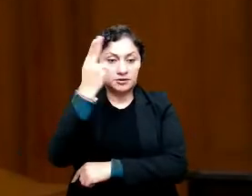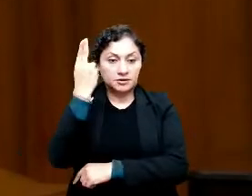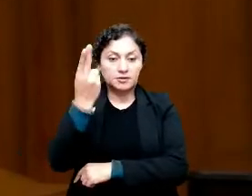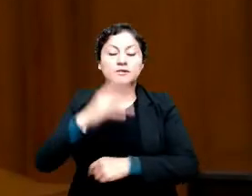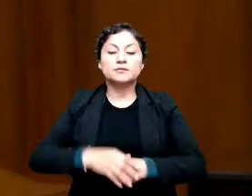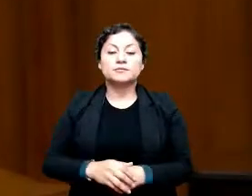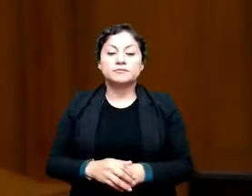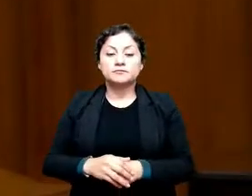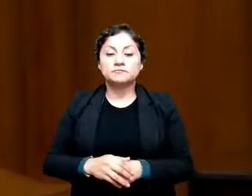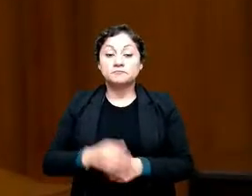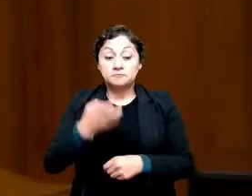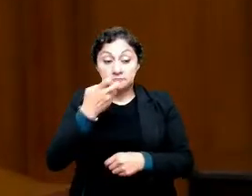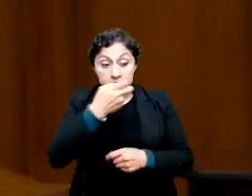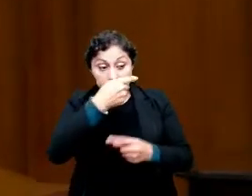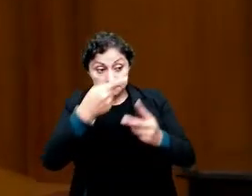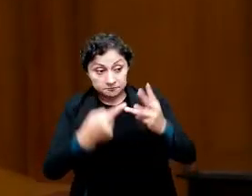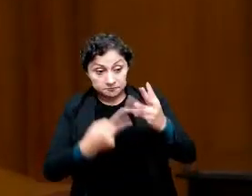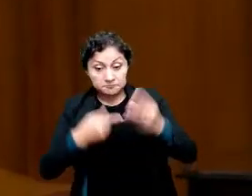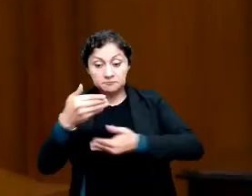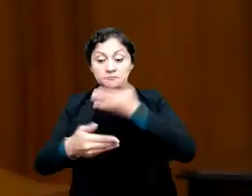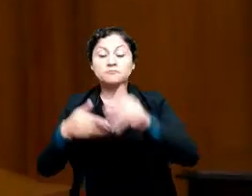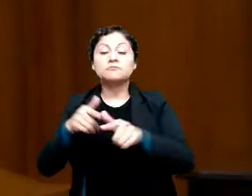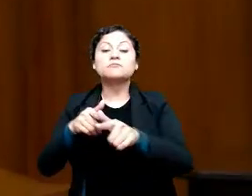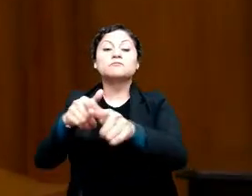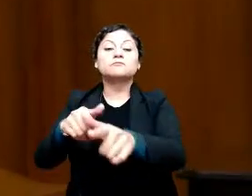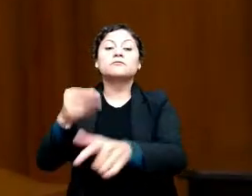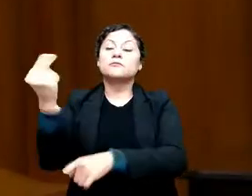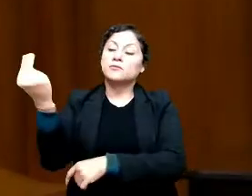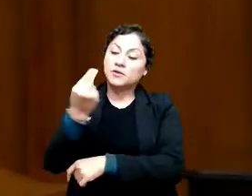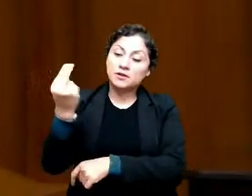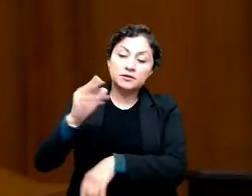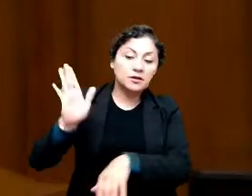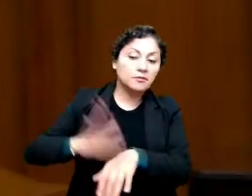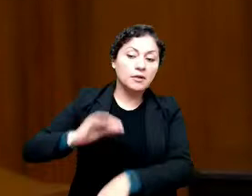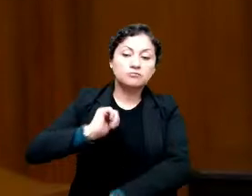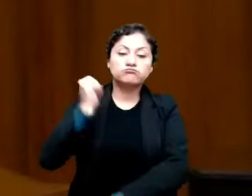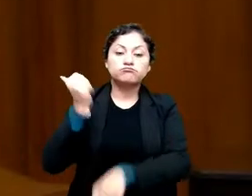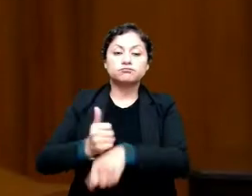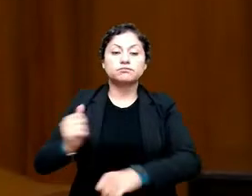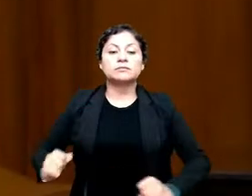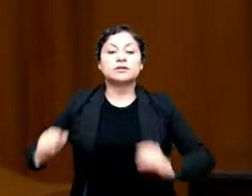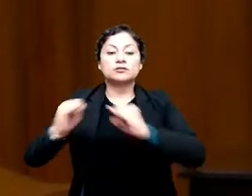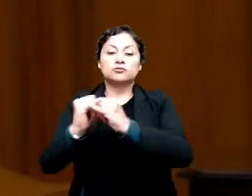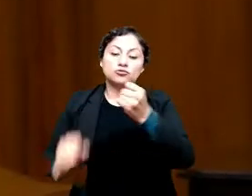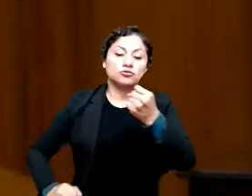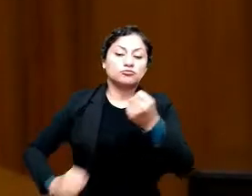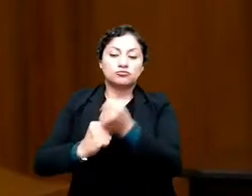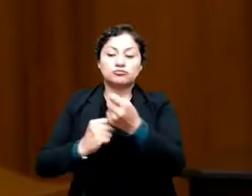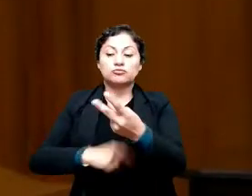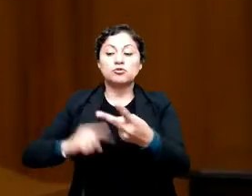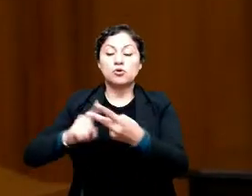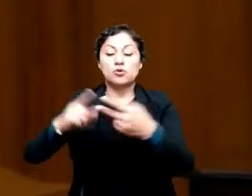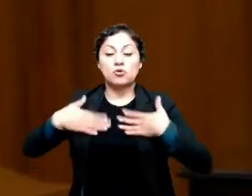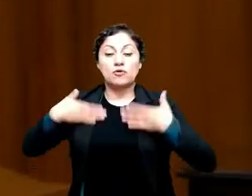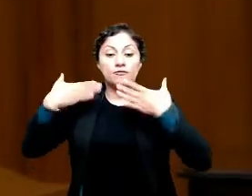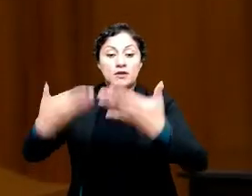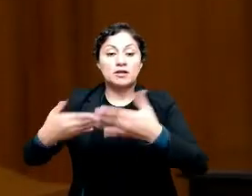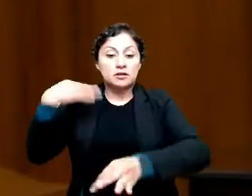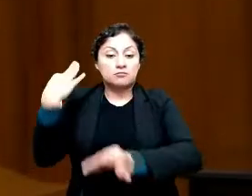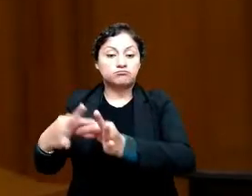es indispensable preservar instituciones sólidas, confiables y eficaces.